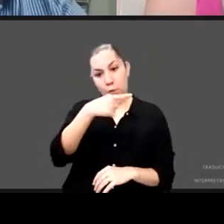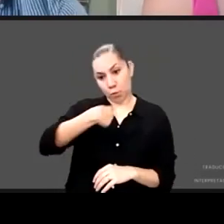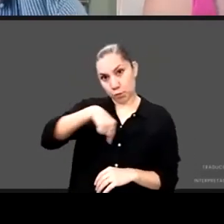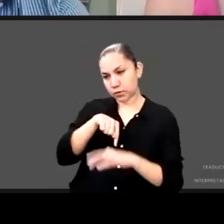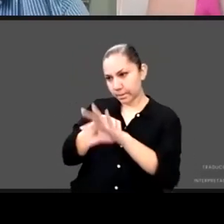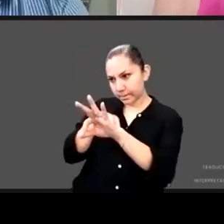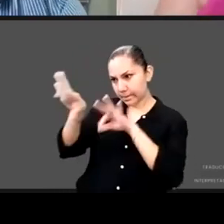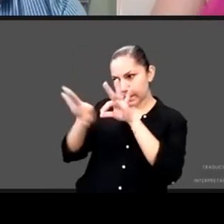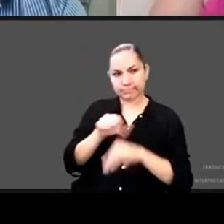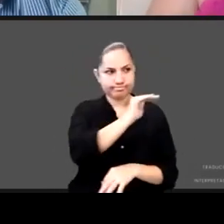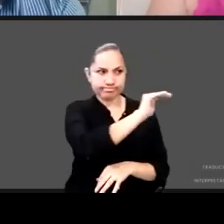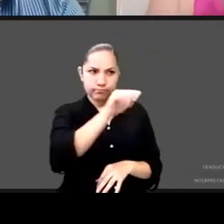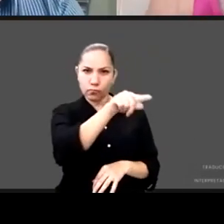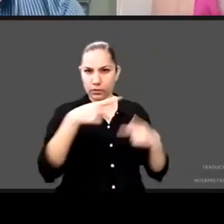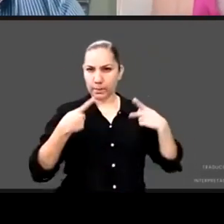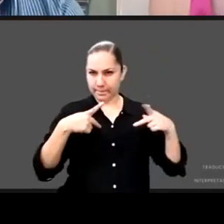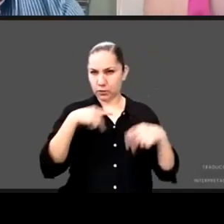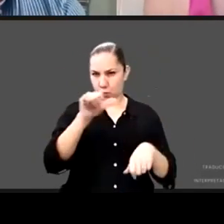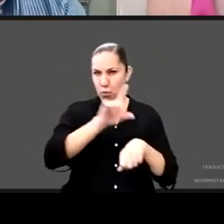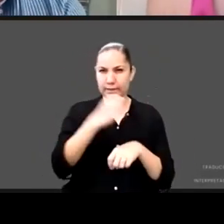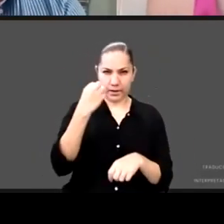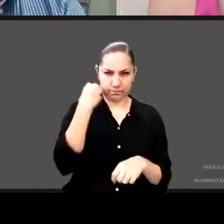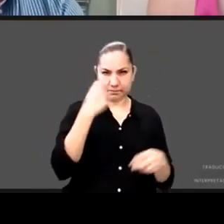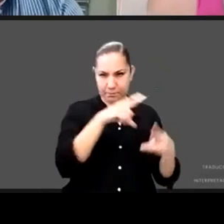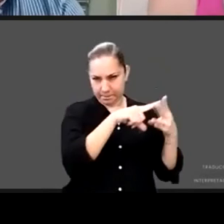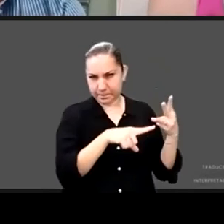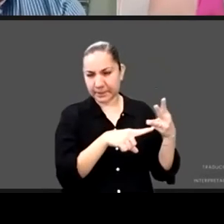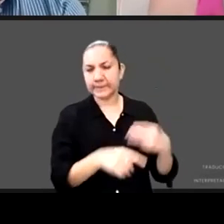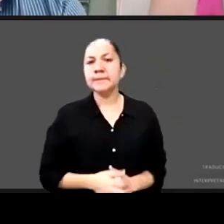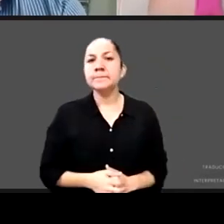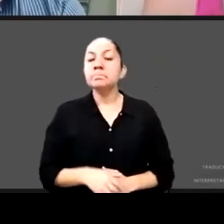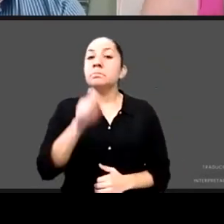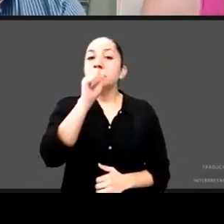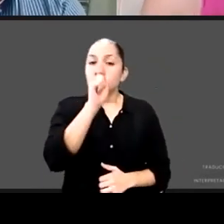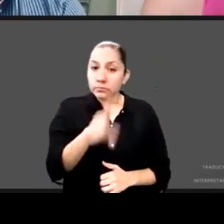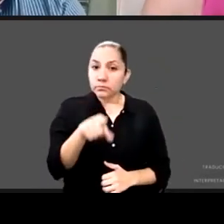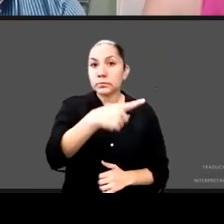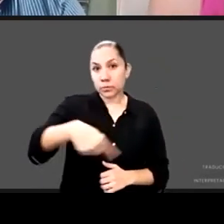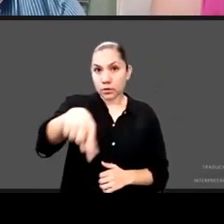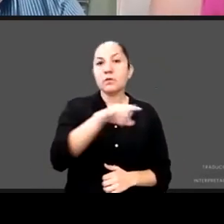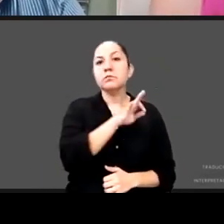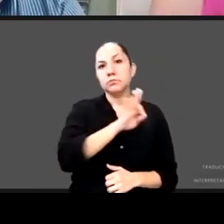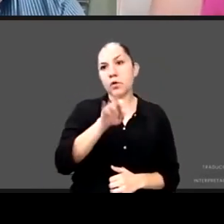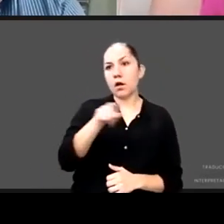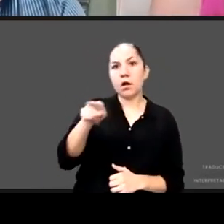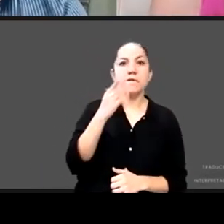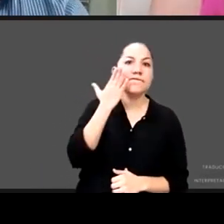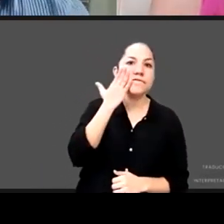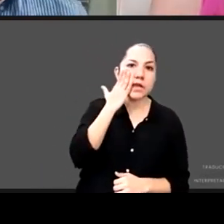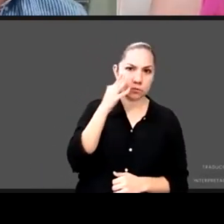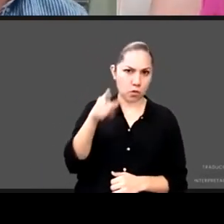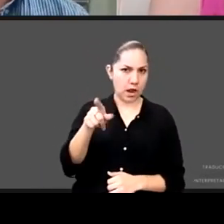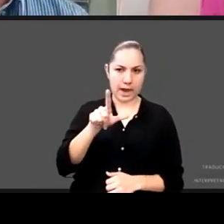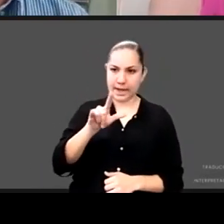nos acompañan el día de hoy. También que sepan ustedes que pueden recurrir a Facebook, ¿no? En Facebook Live también